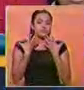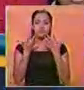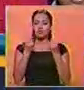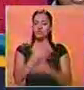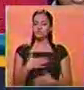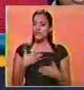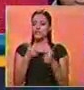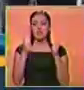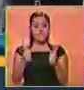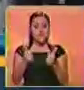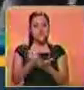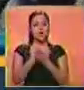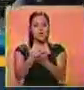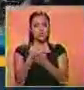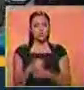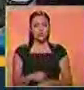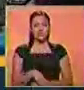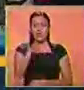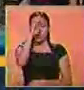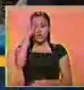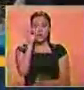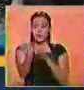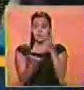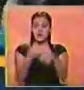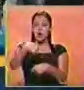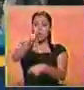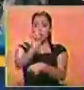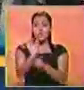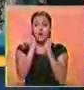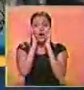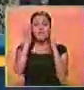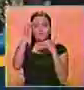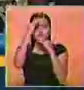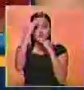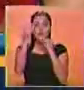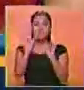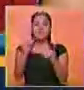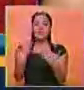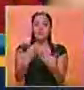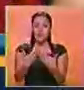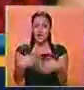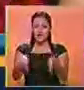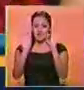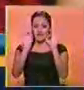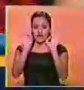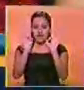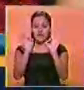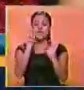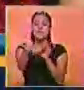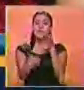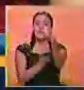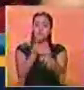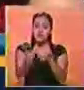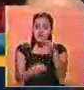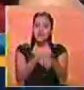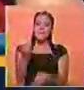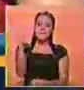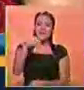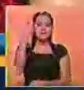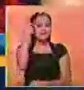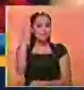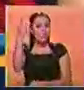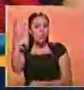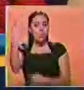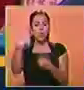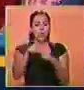satisfacción poder ayudar en esto. Diosdado Cabello dice que no solo reciben atención en estas escuelas especiales, señala que cuentan además con